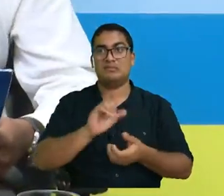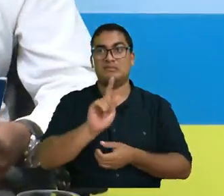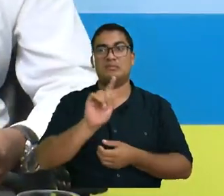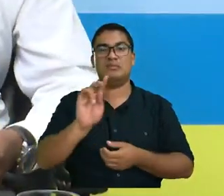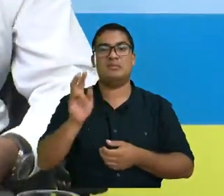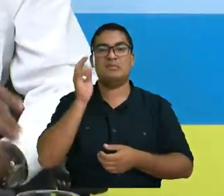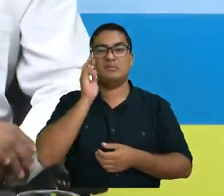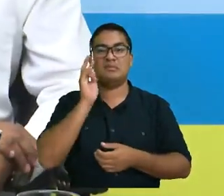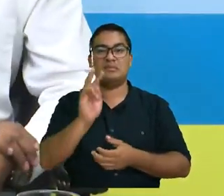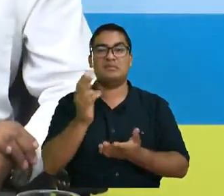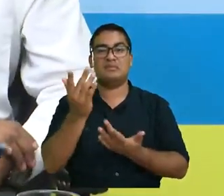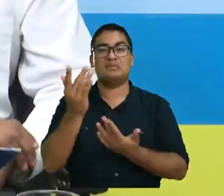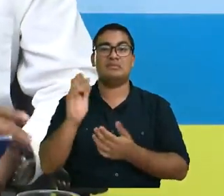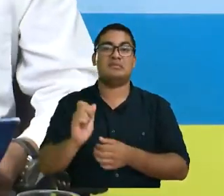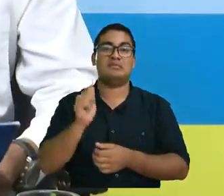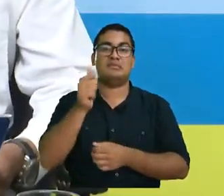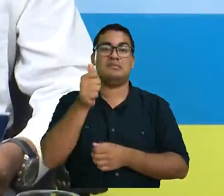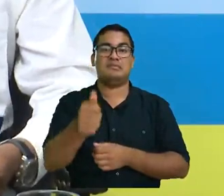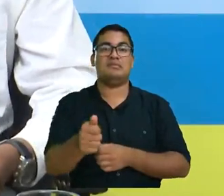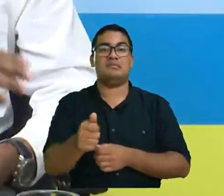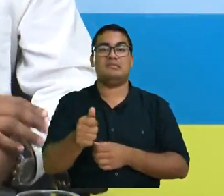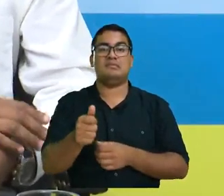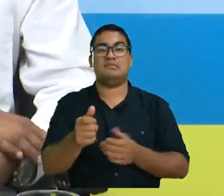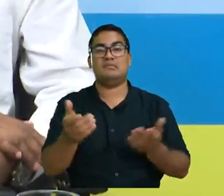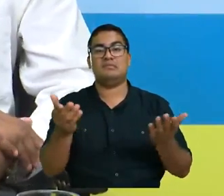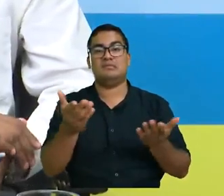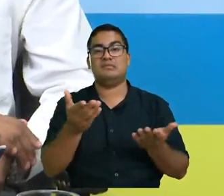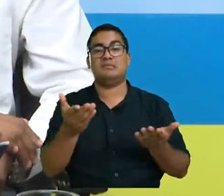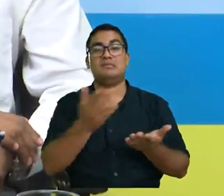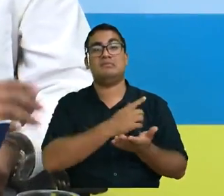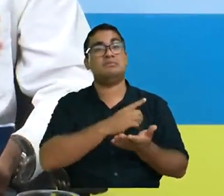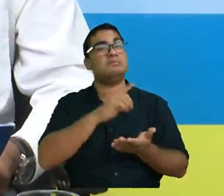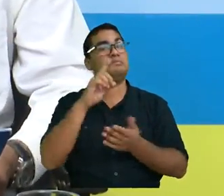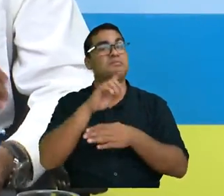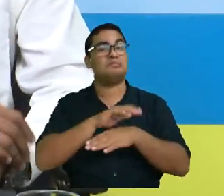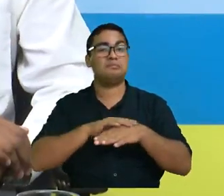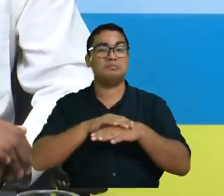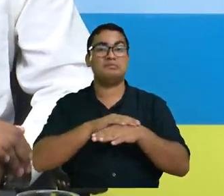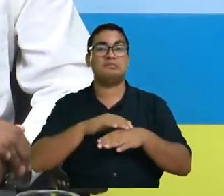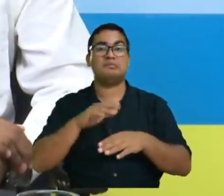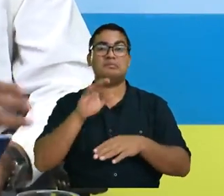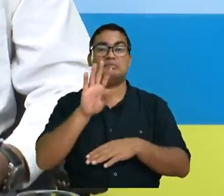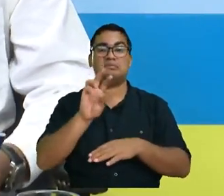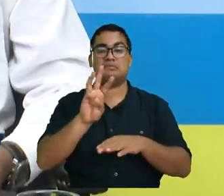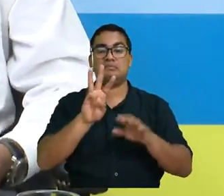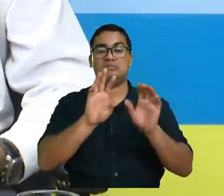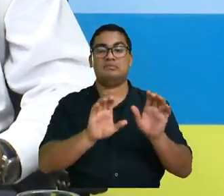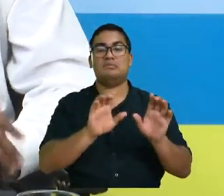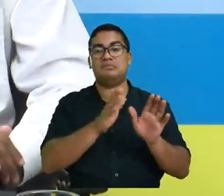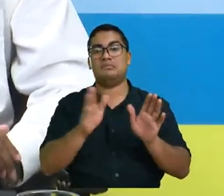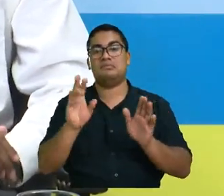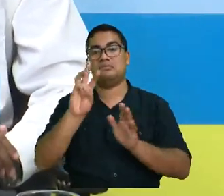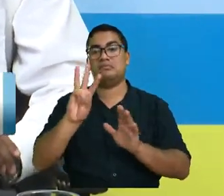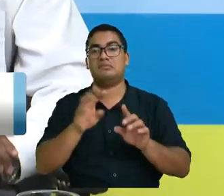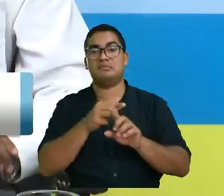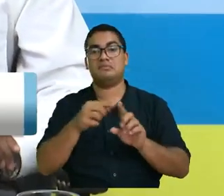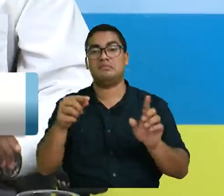fiel sintonía. Le esperamos el día de mañana, si Dios así lo permite, a partir de las 3 de la tarde, 3 y media,